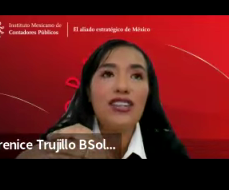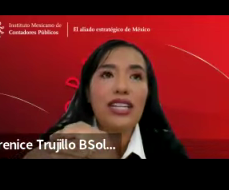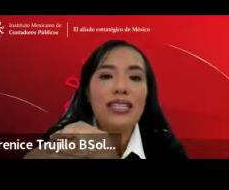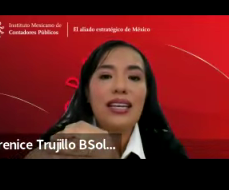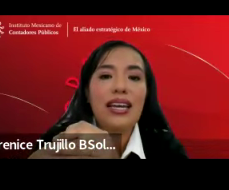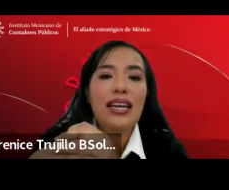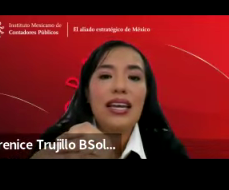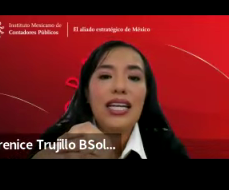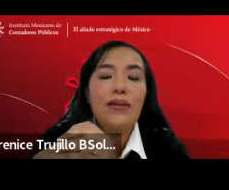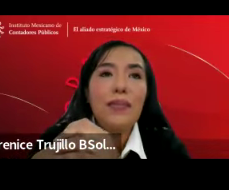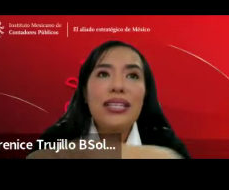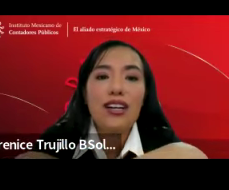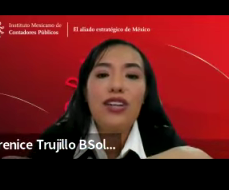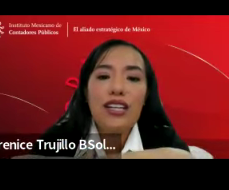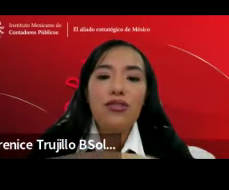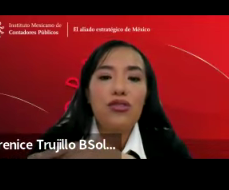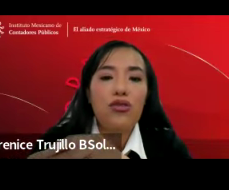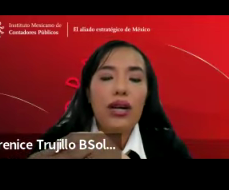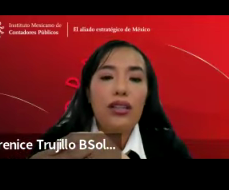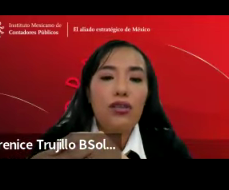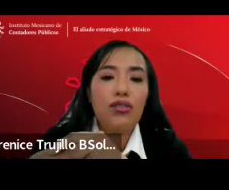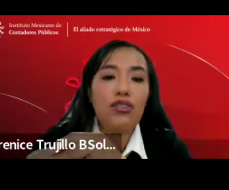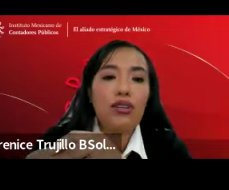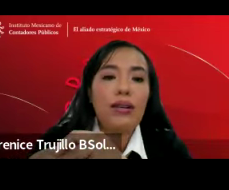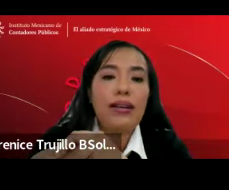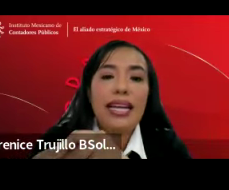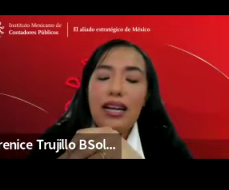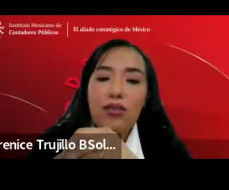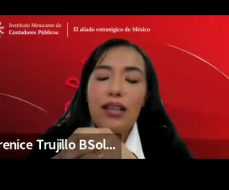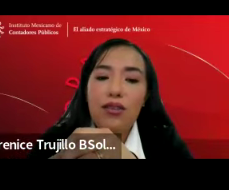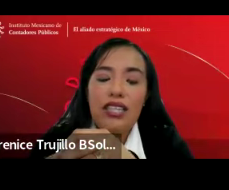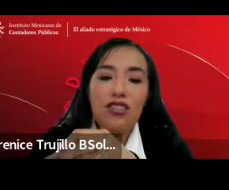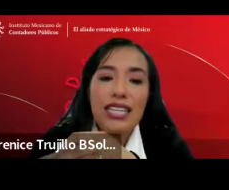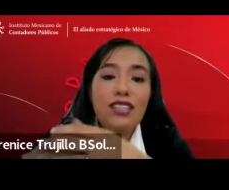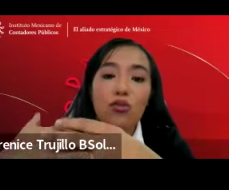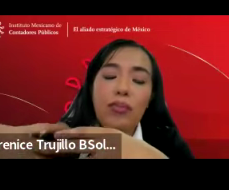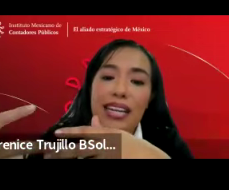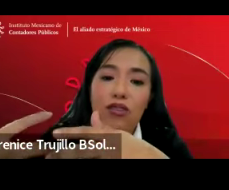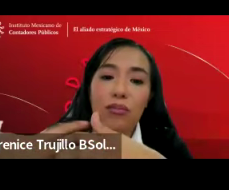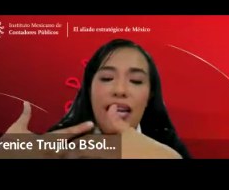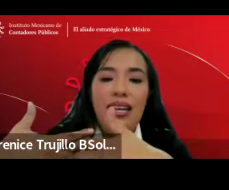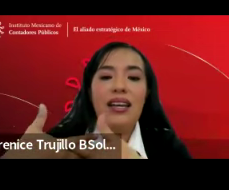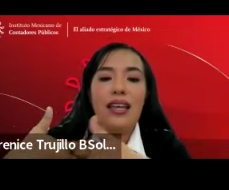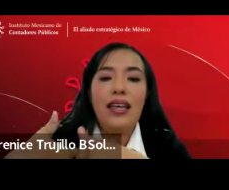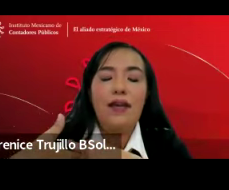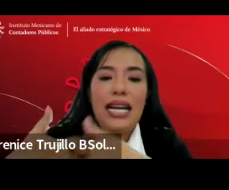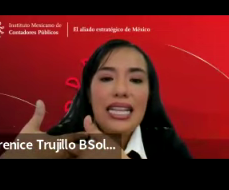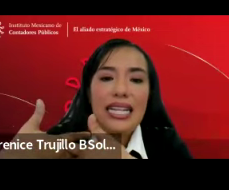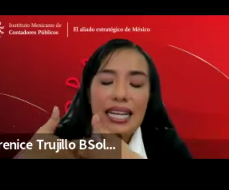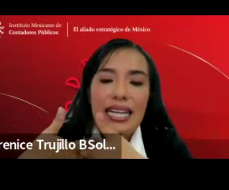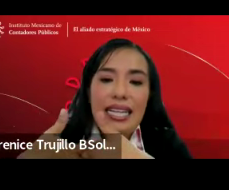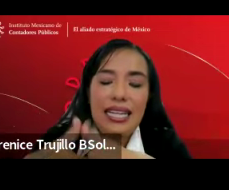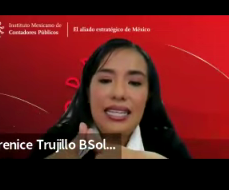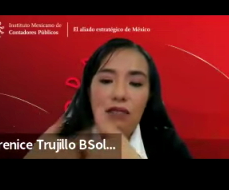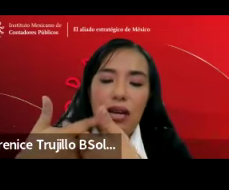estas donaciones? ¿Qué va a pasar con ellos cuando tengan una donación que sí supere el umbral? ¿Van